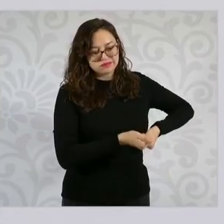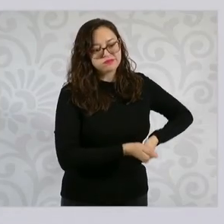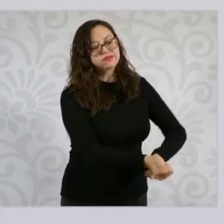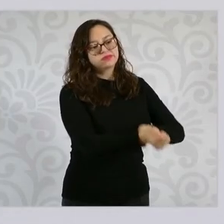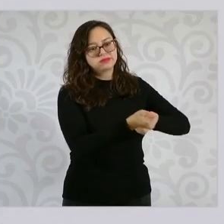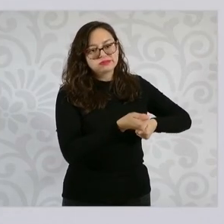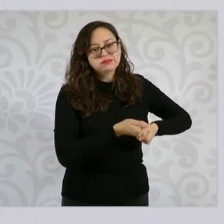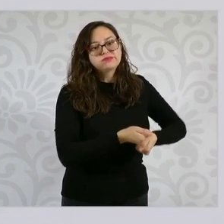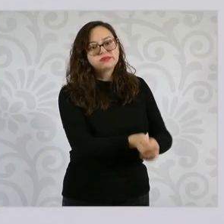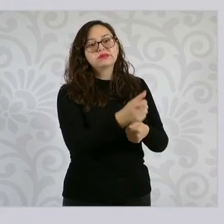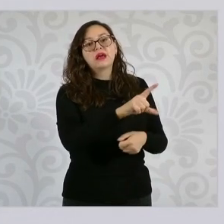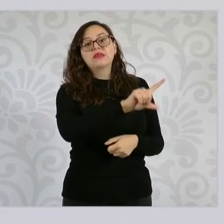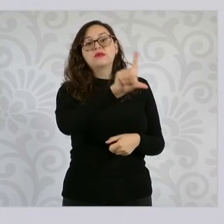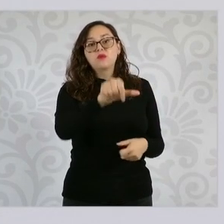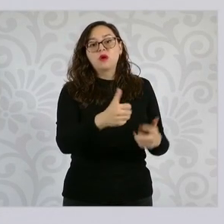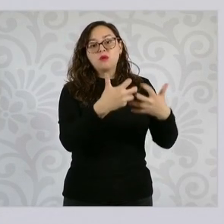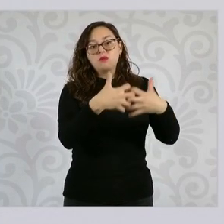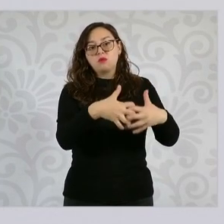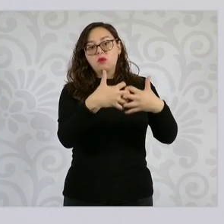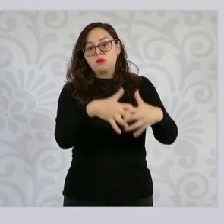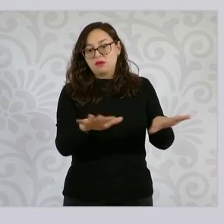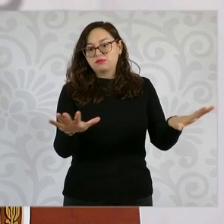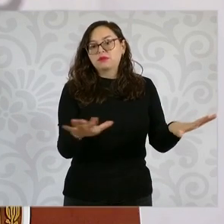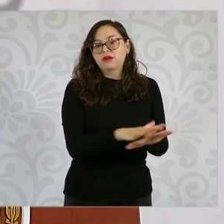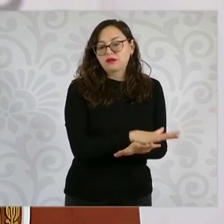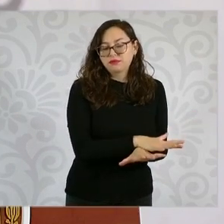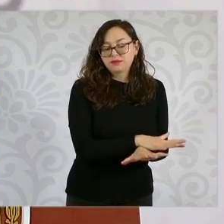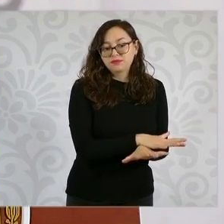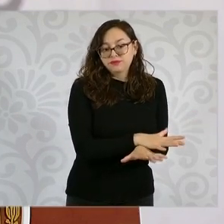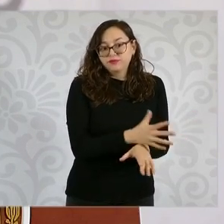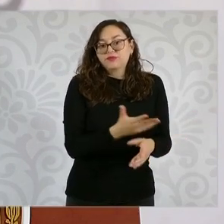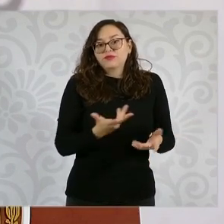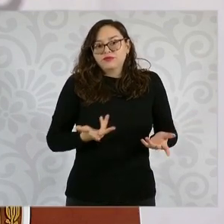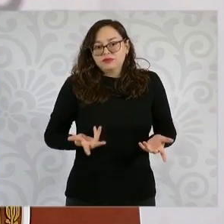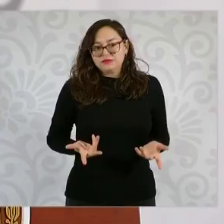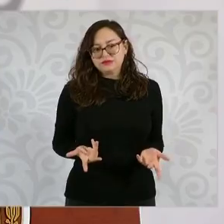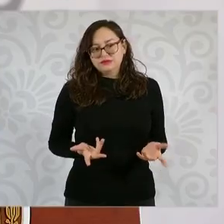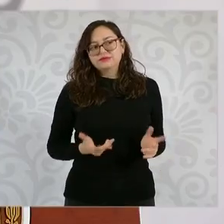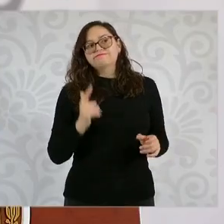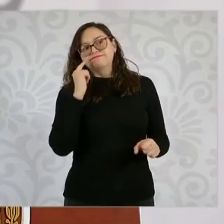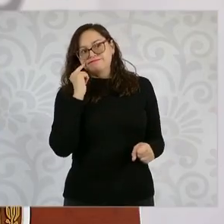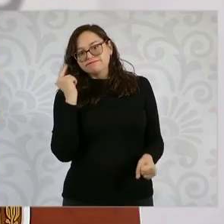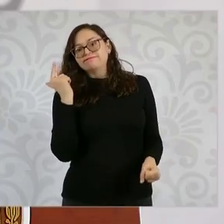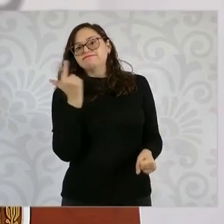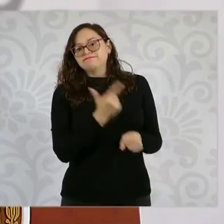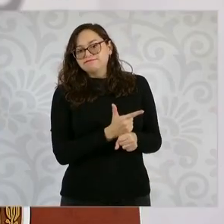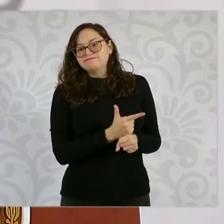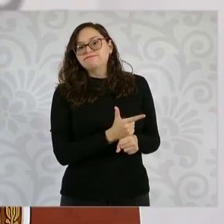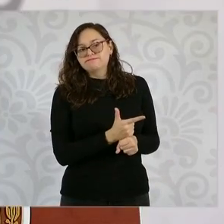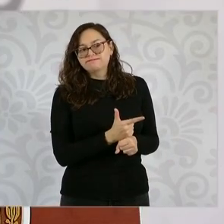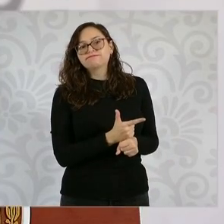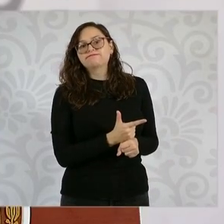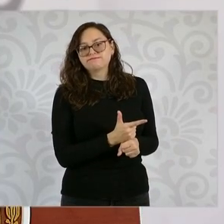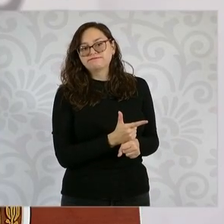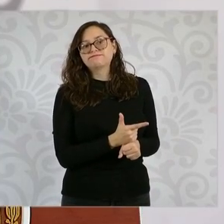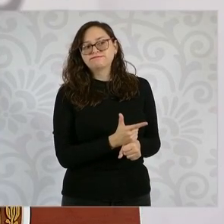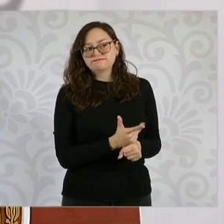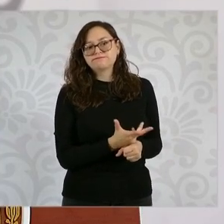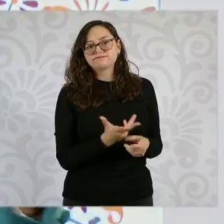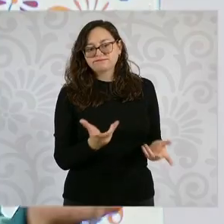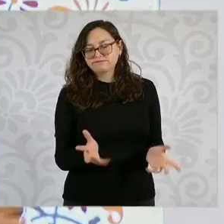cambiar las bombas. ¿Qué queremos hacer? Pues a partir de entrar resolviendo